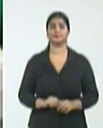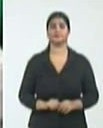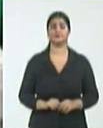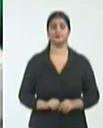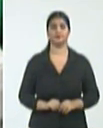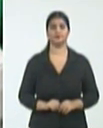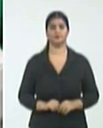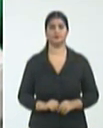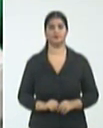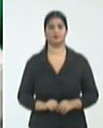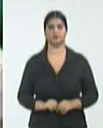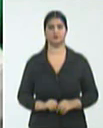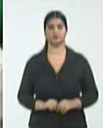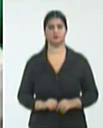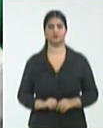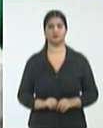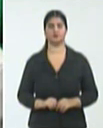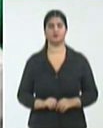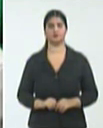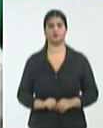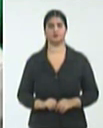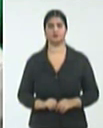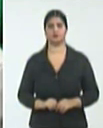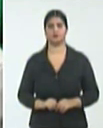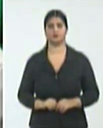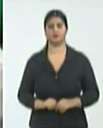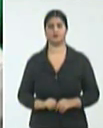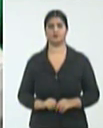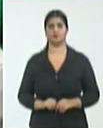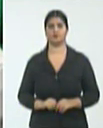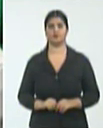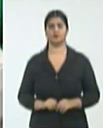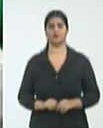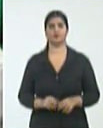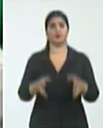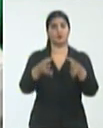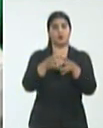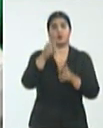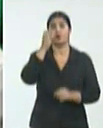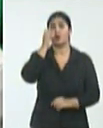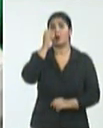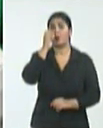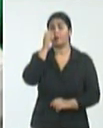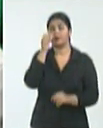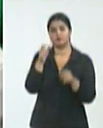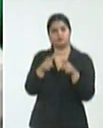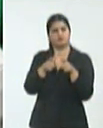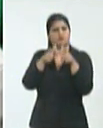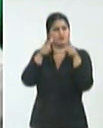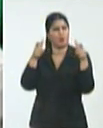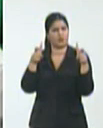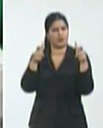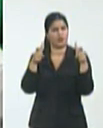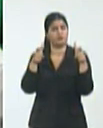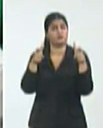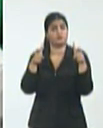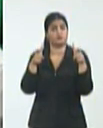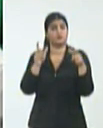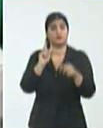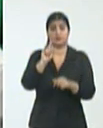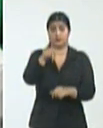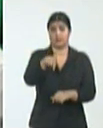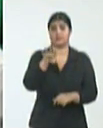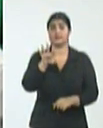58,7% de todos los fallecidos. Nuevamente el sexo masculino predomina, 52 de los 80